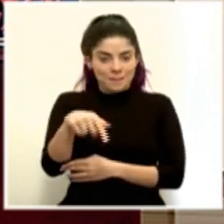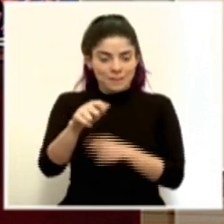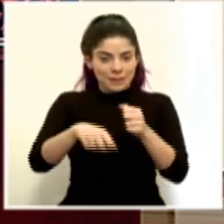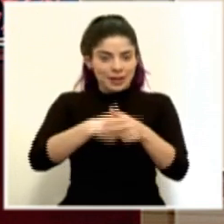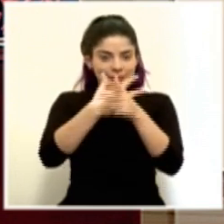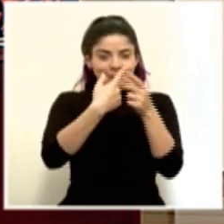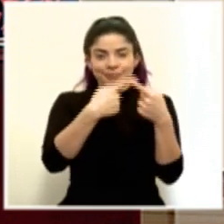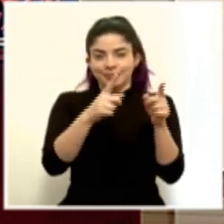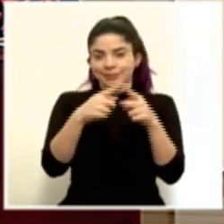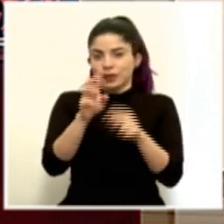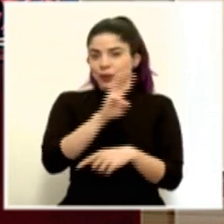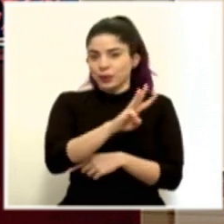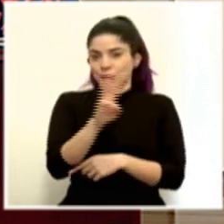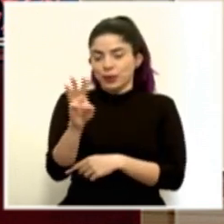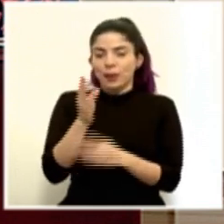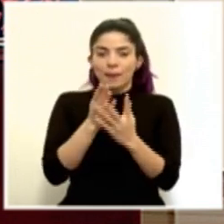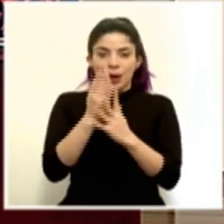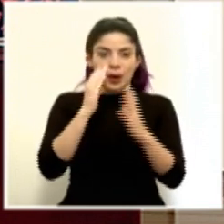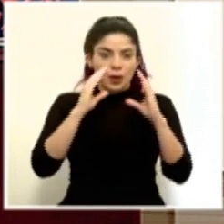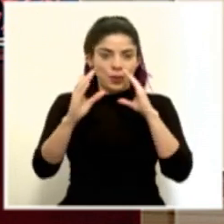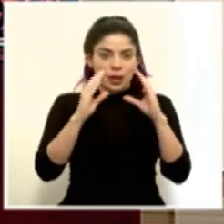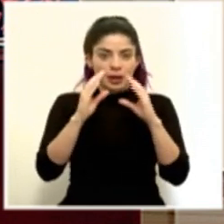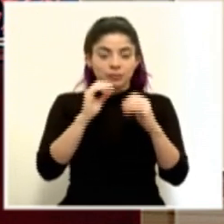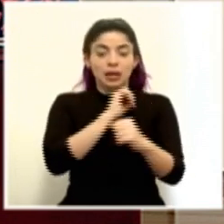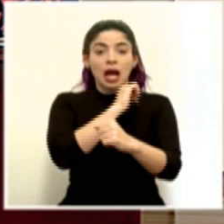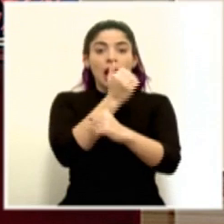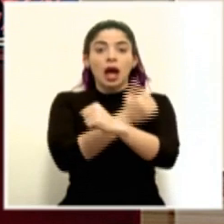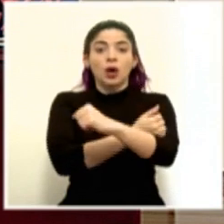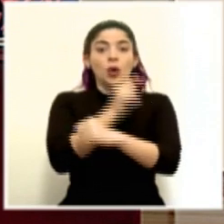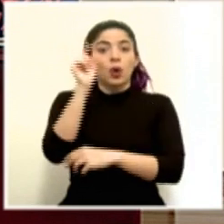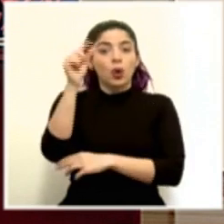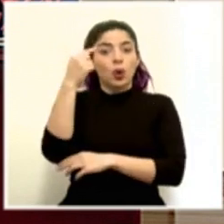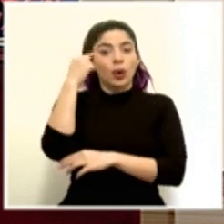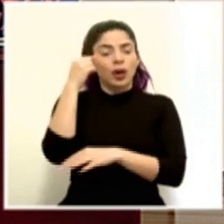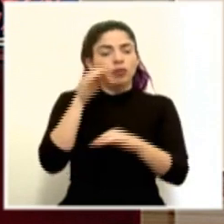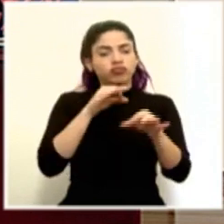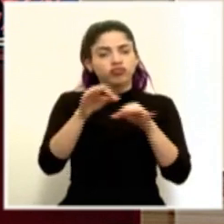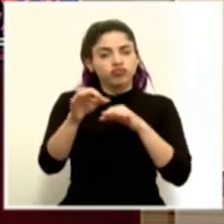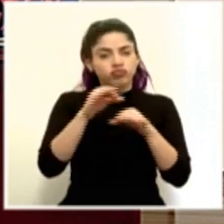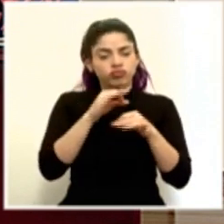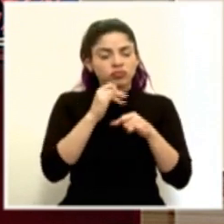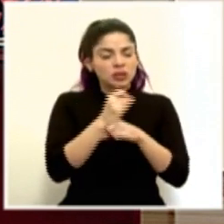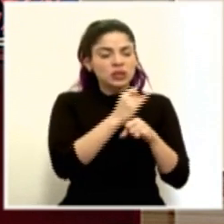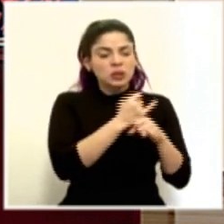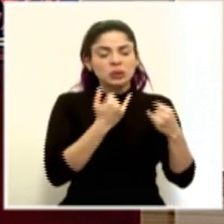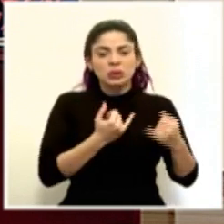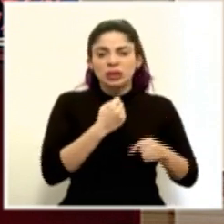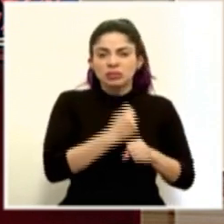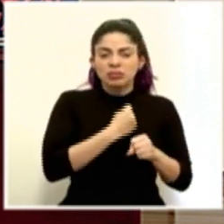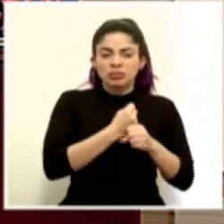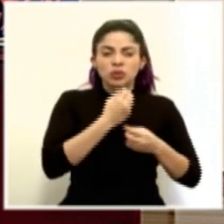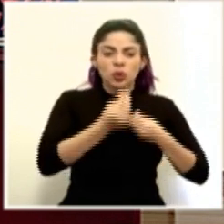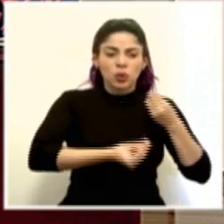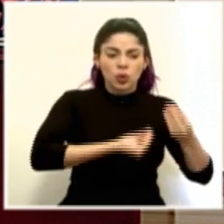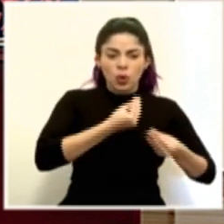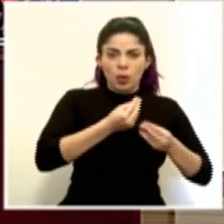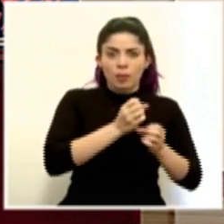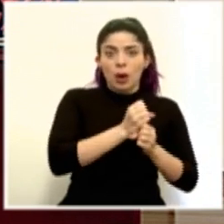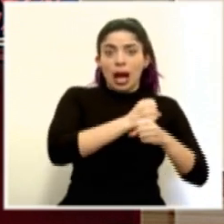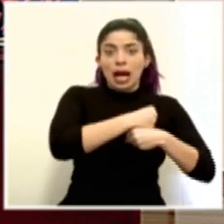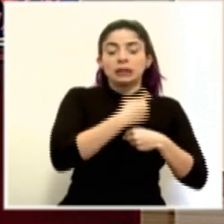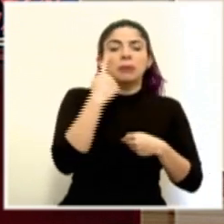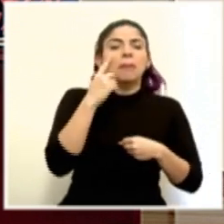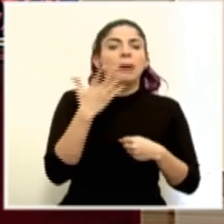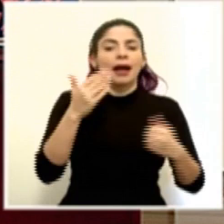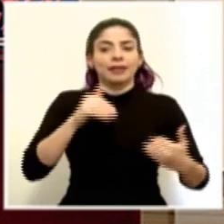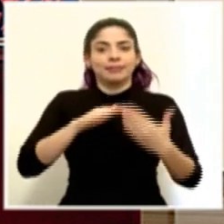transmisión por los diversos medios de comunicación, en donde las autoridades de gobierno detallan el trabajo interinstitucional y conjunto que realizan